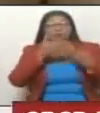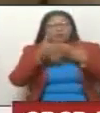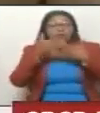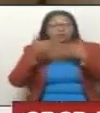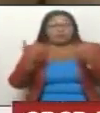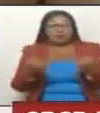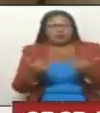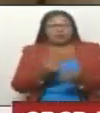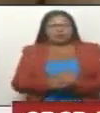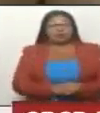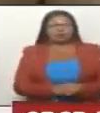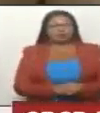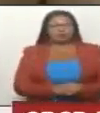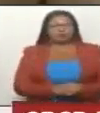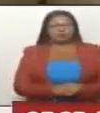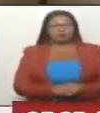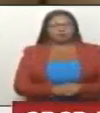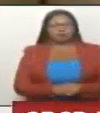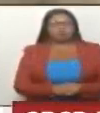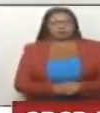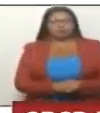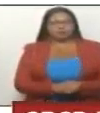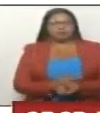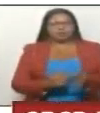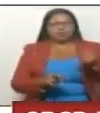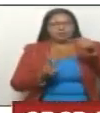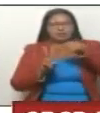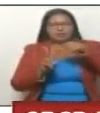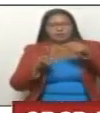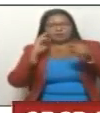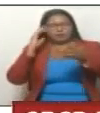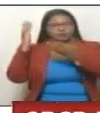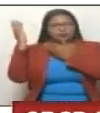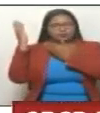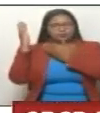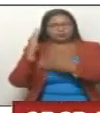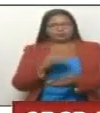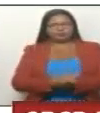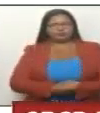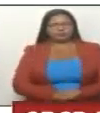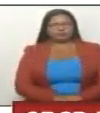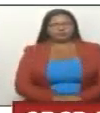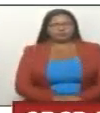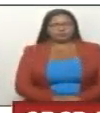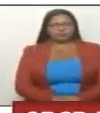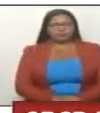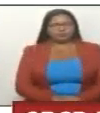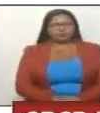reseñada en el portal de Venezolana de Televisión,